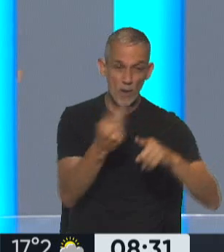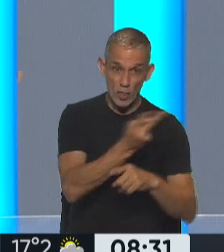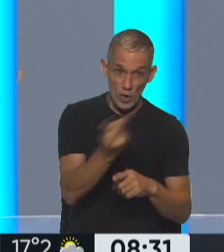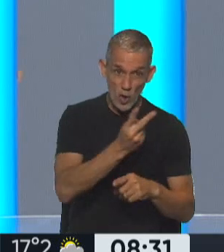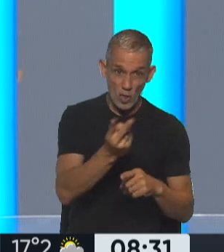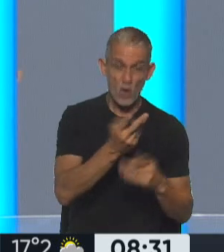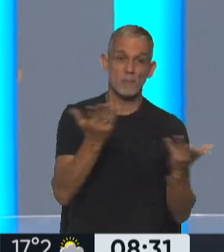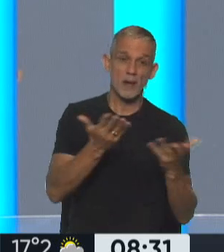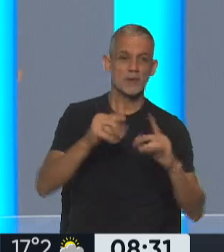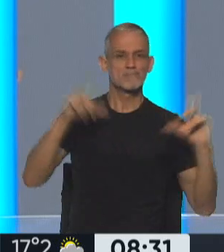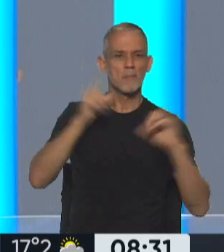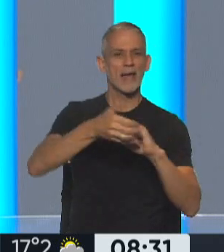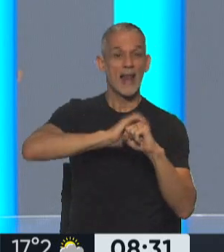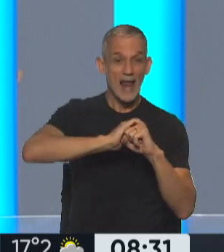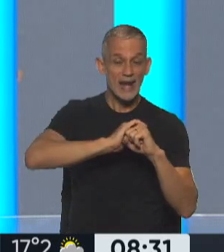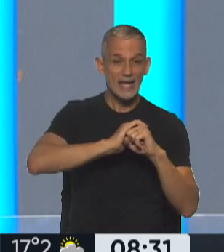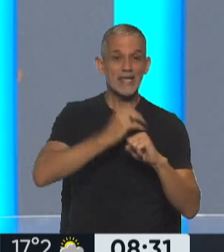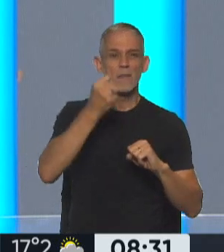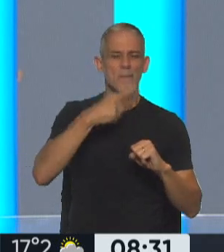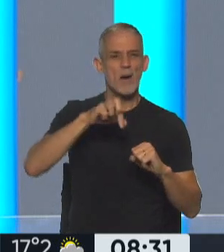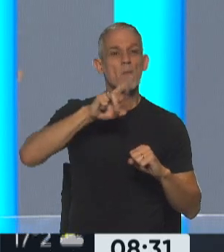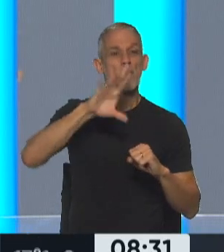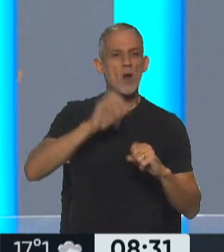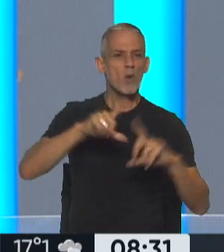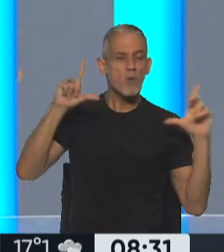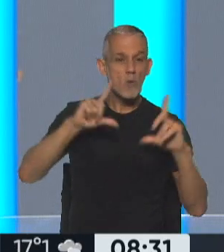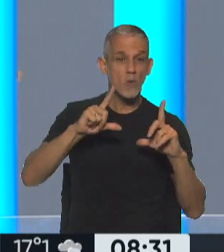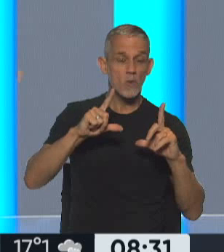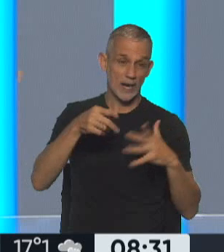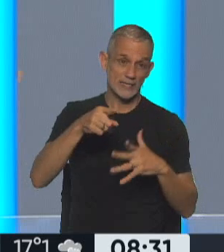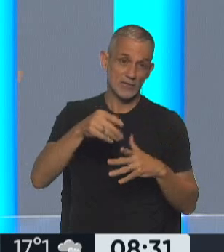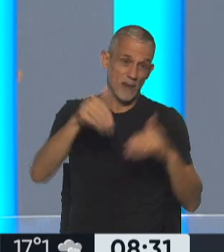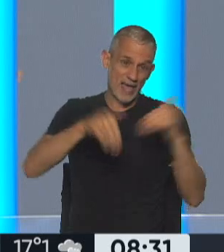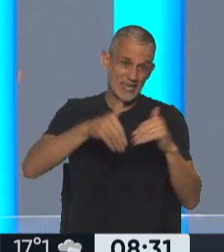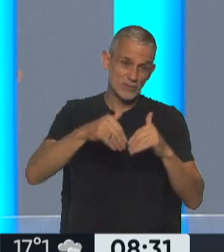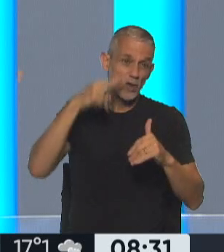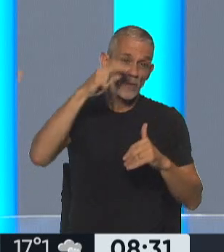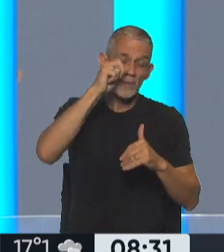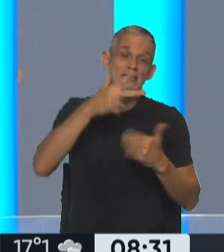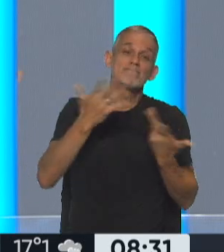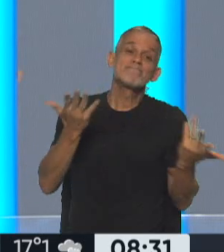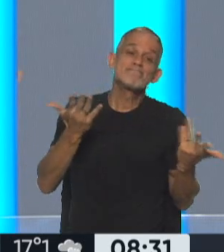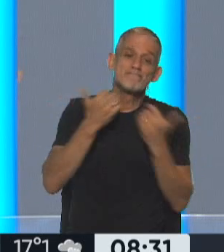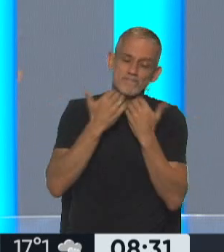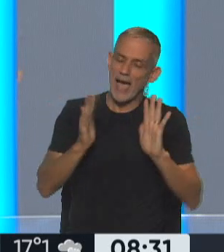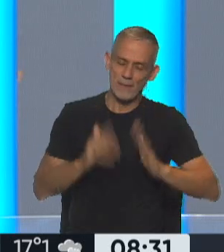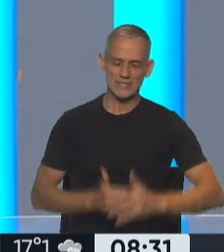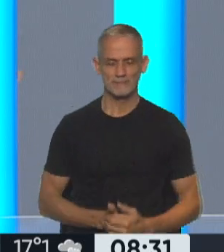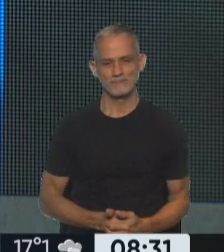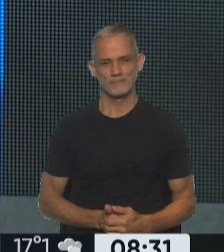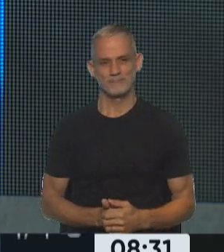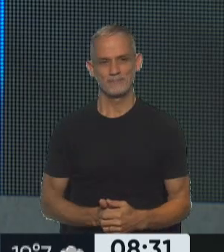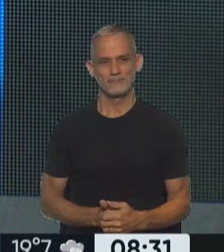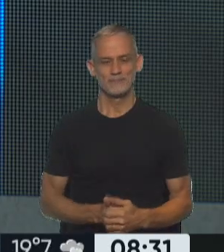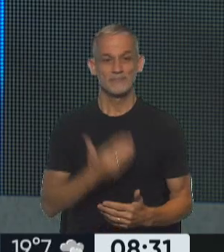que sea Horacio Rodríguez larreta el candidato del Pro a presidente de las elecciones 2023 habrá que ver cómo resulta este encuentro